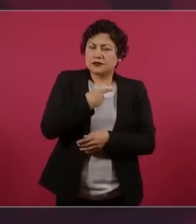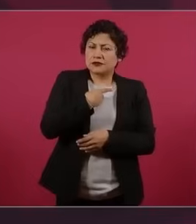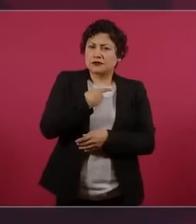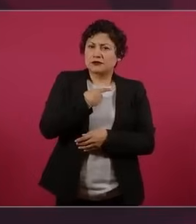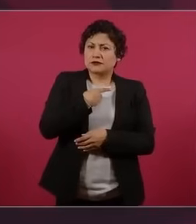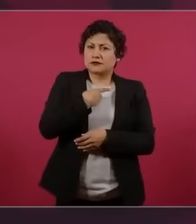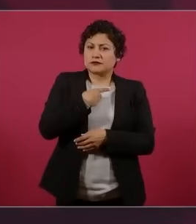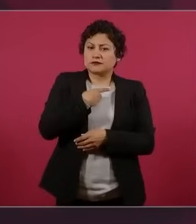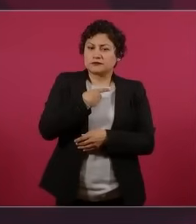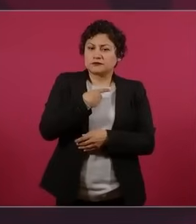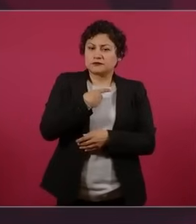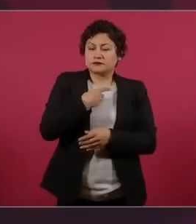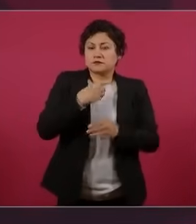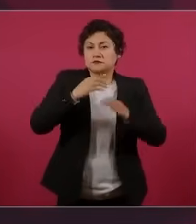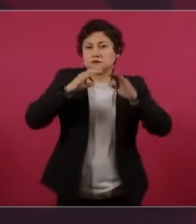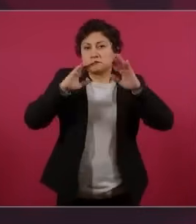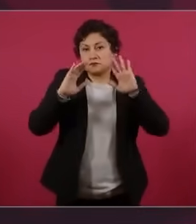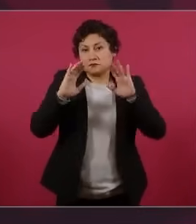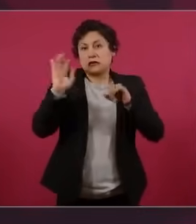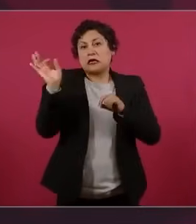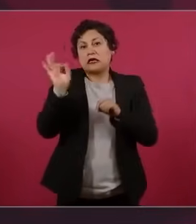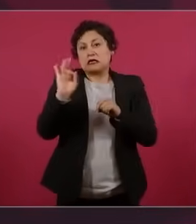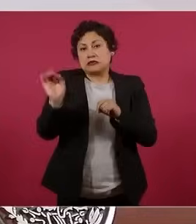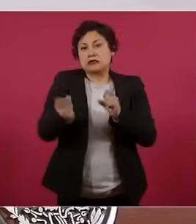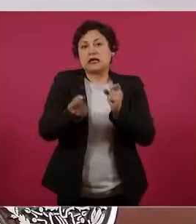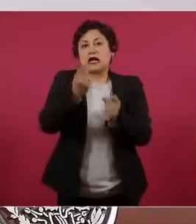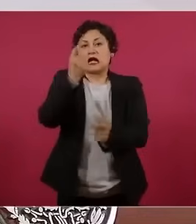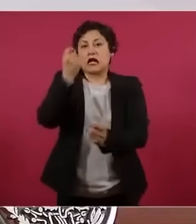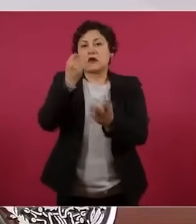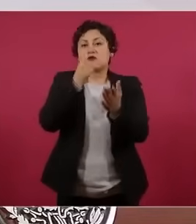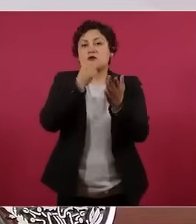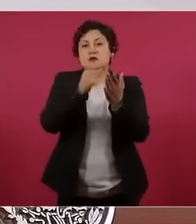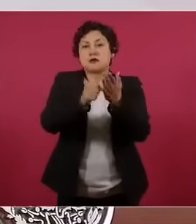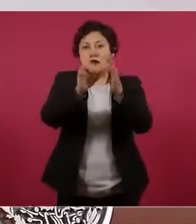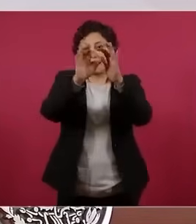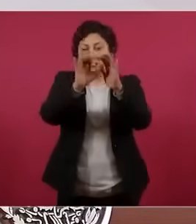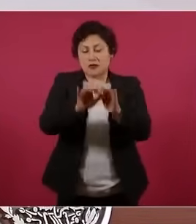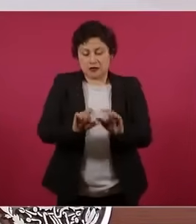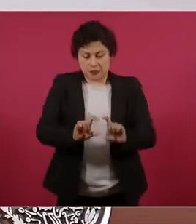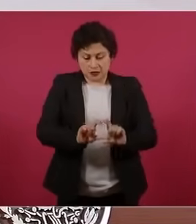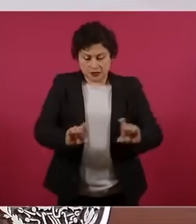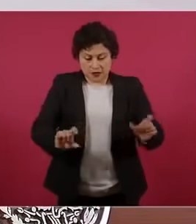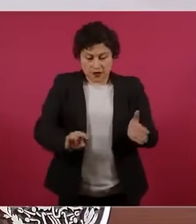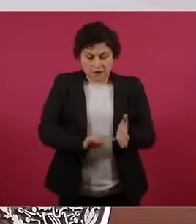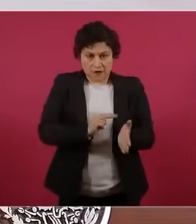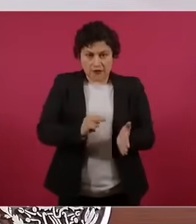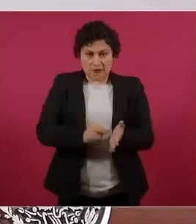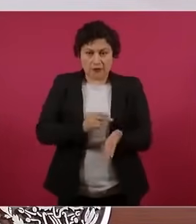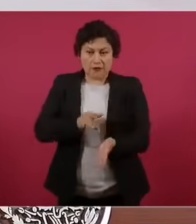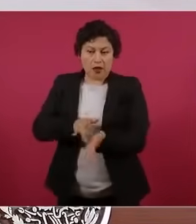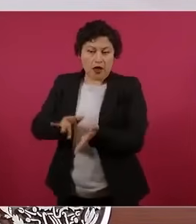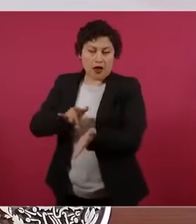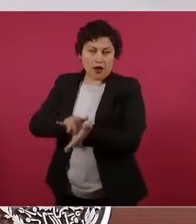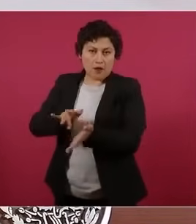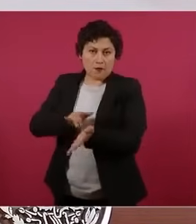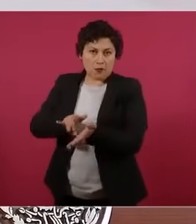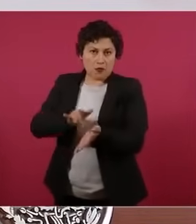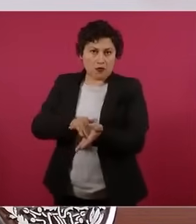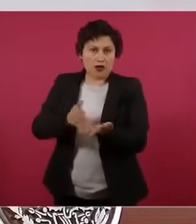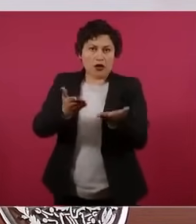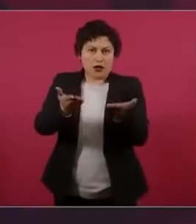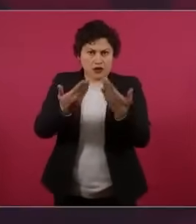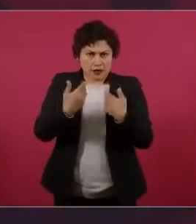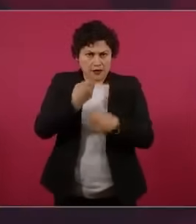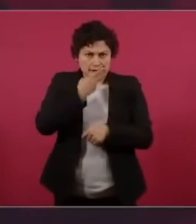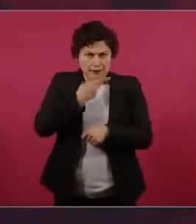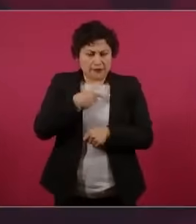a lo mejor los abajo firmantes también pueden ayudarles, los conductores de radio, de televisión, que explique